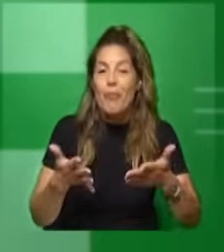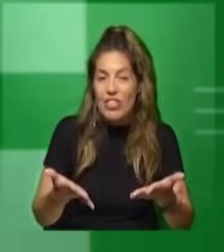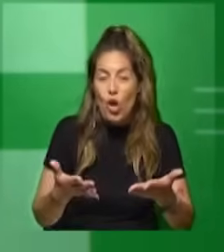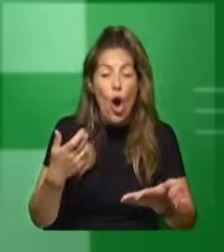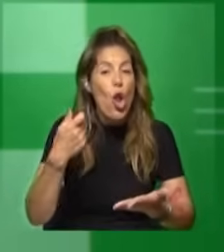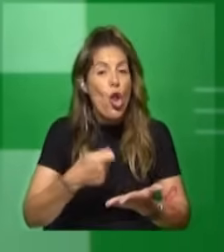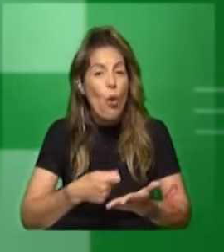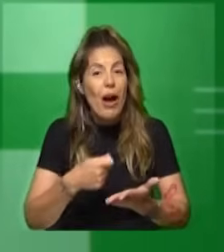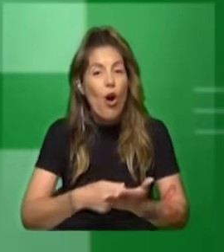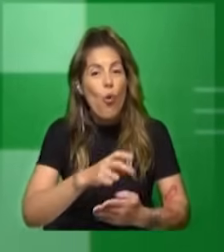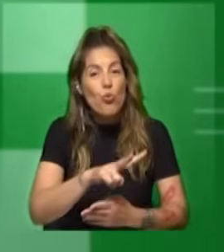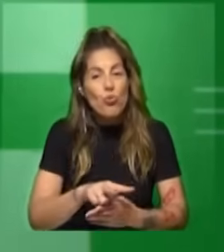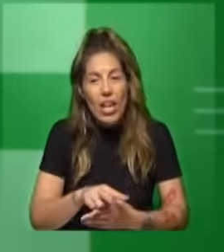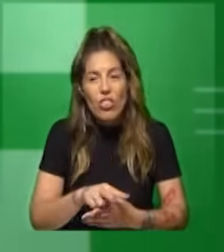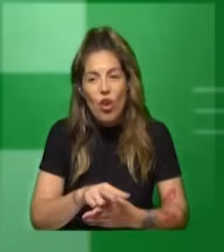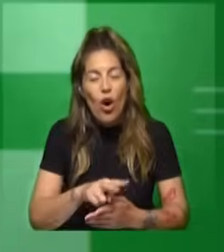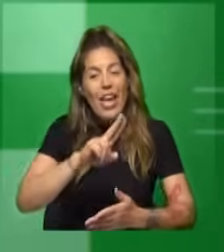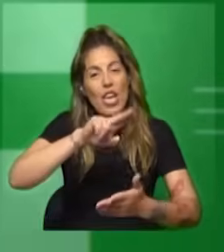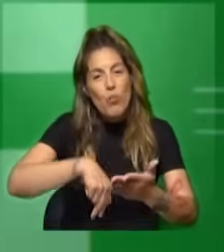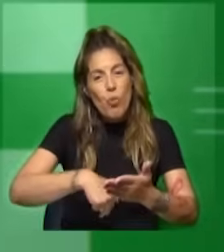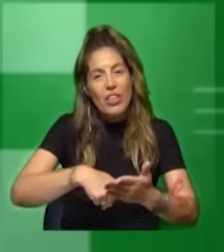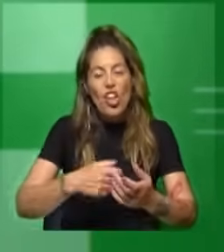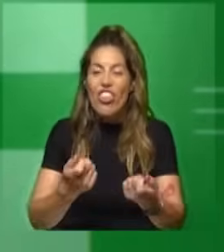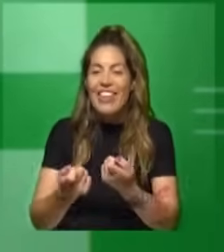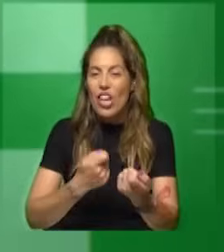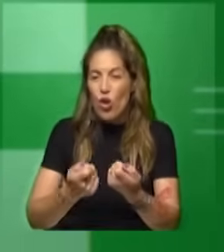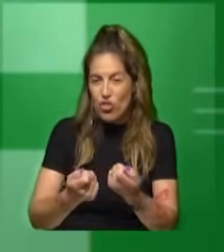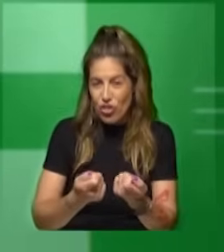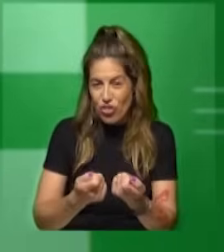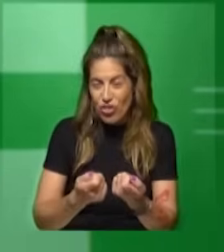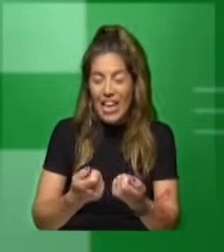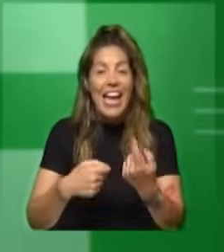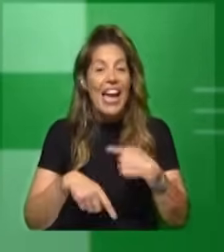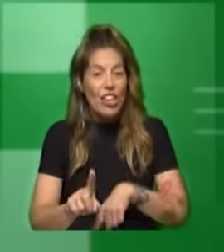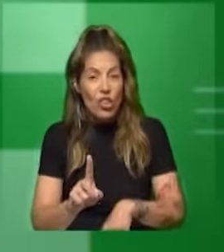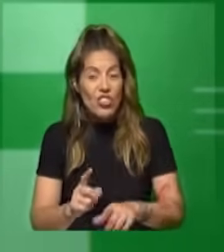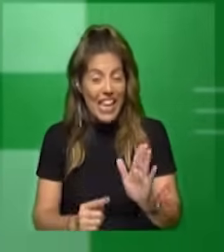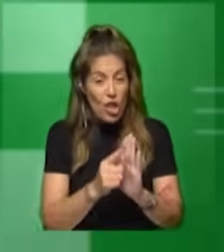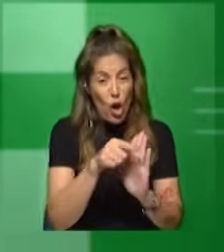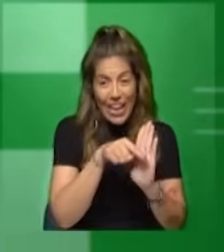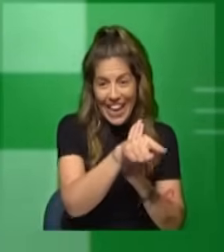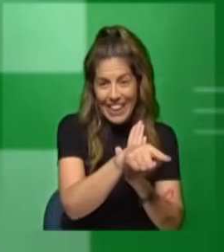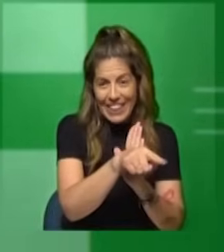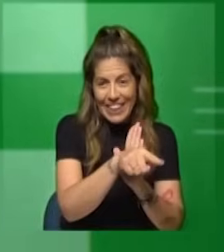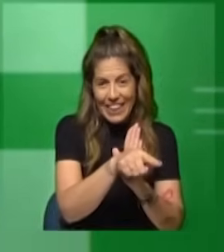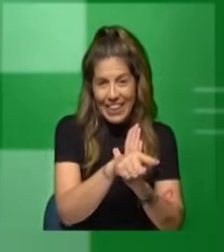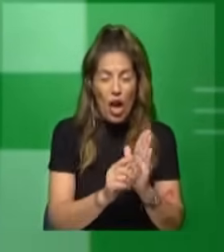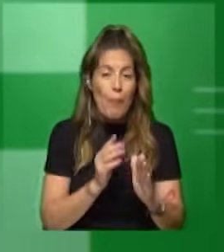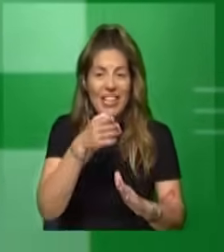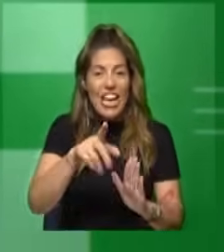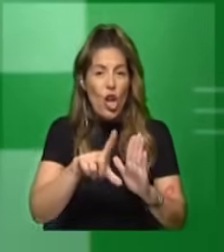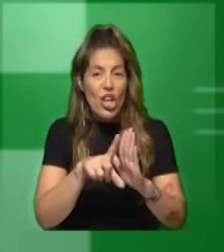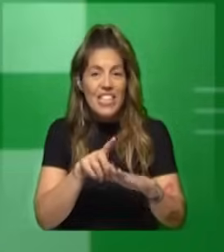pagó usando impuestos de negocios, ¿no? Y entonces, ¿qué pasó en el noreste? Agarraron y pasaron leyes al